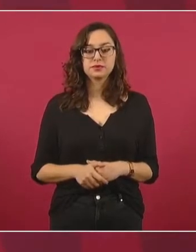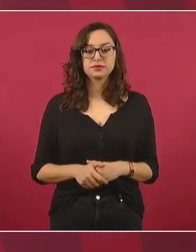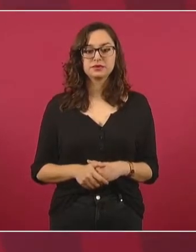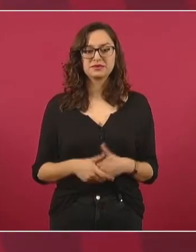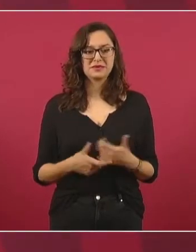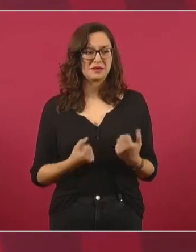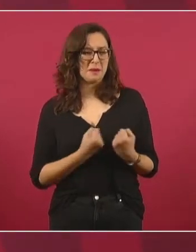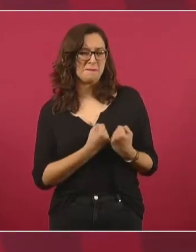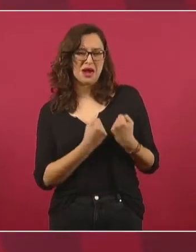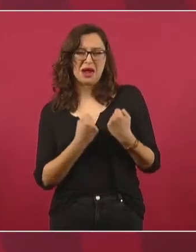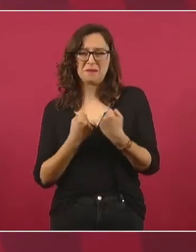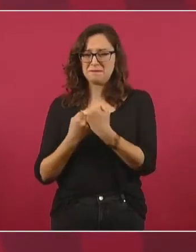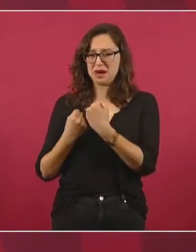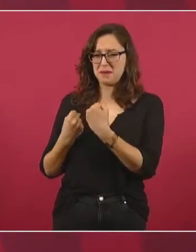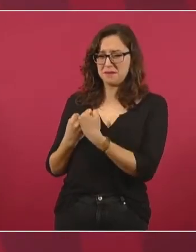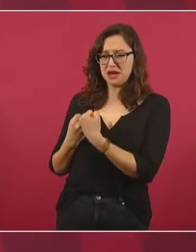confrontación